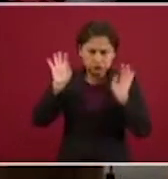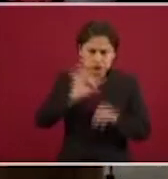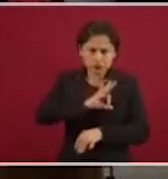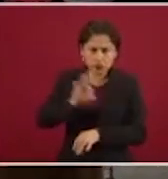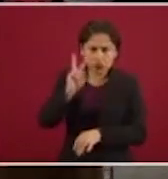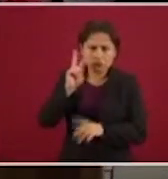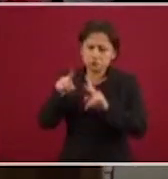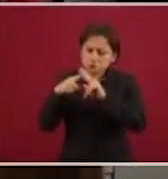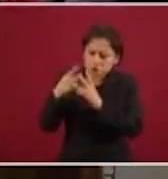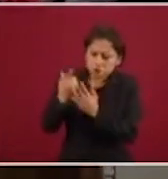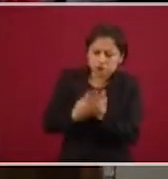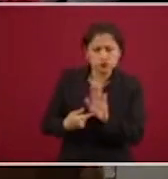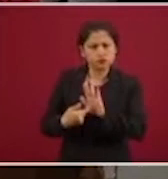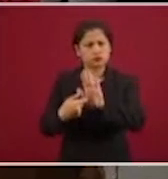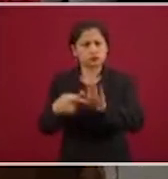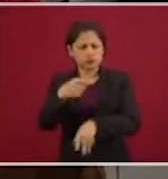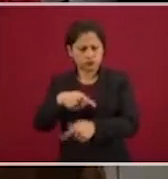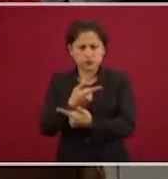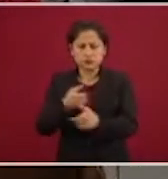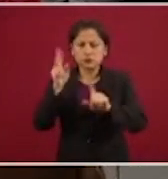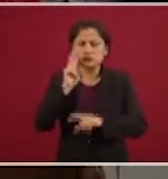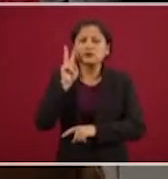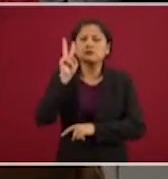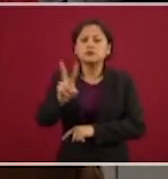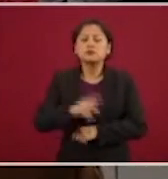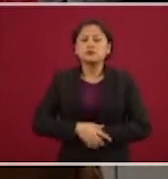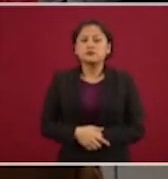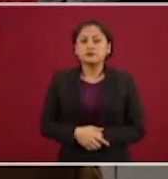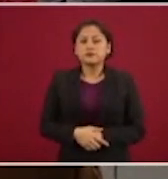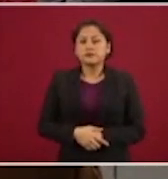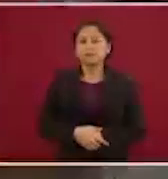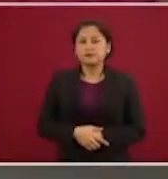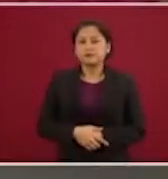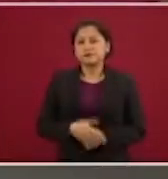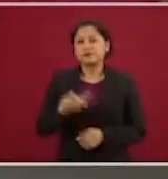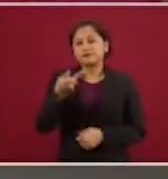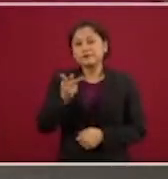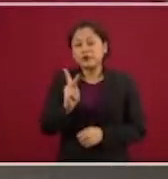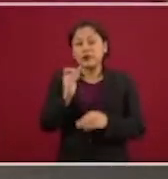pero ahora, por esta circunstancia especial, por esta crisis mundial,